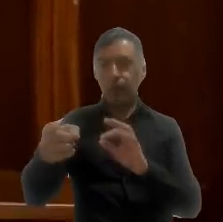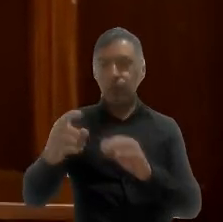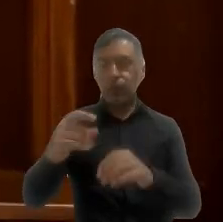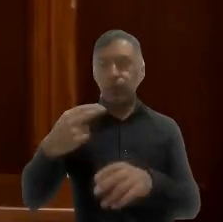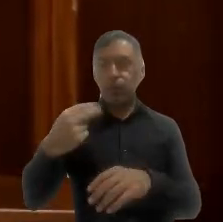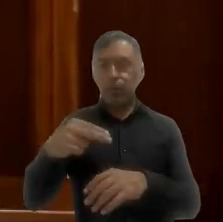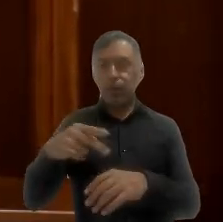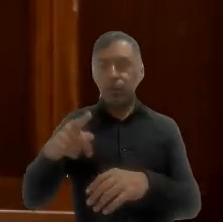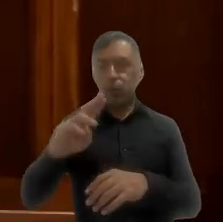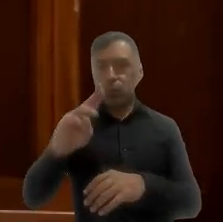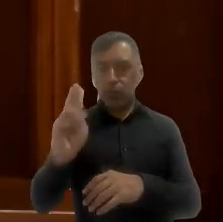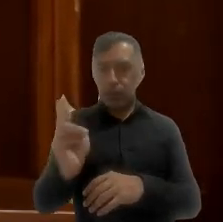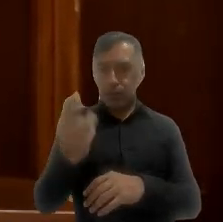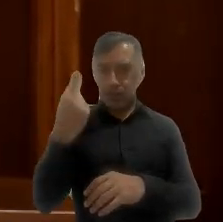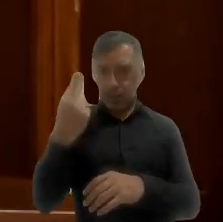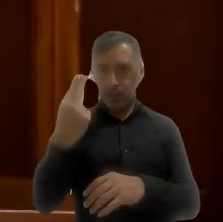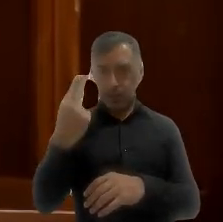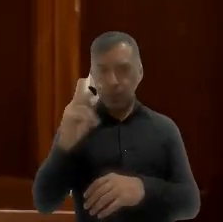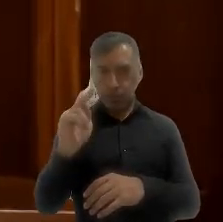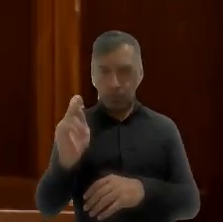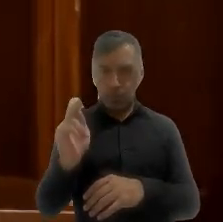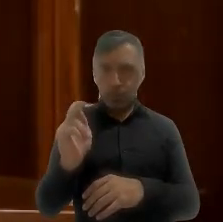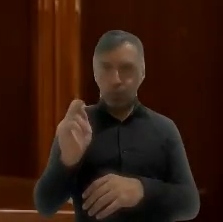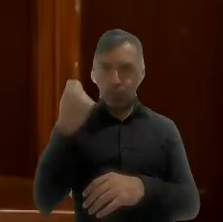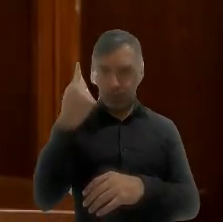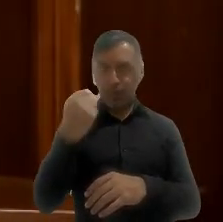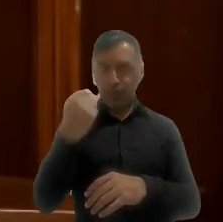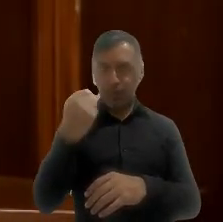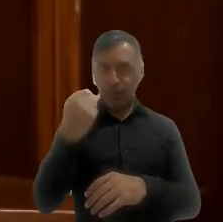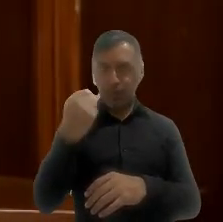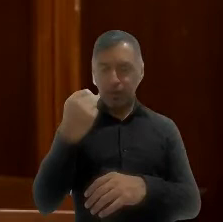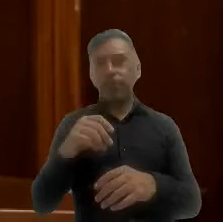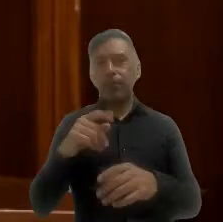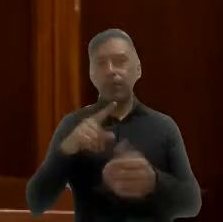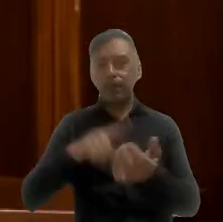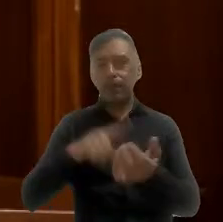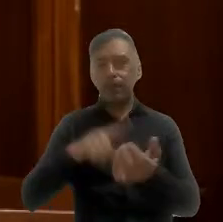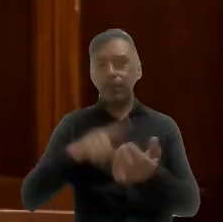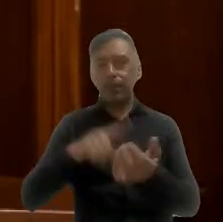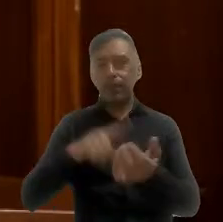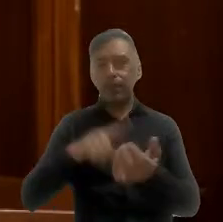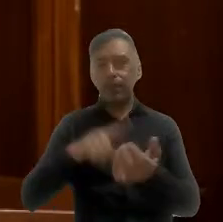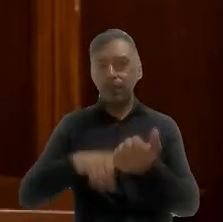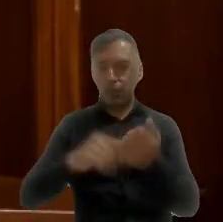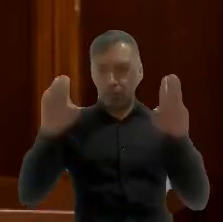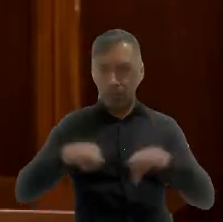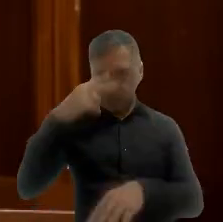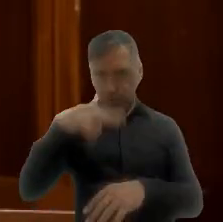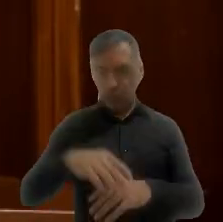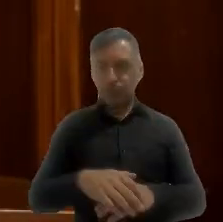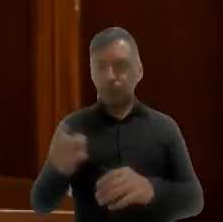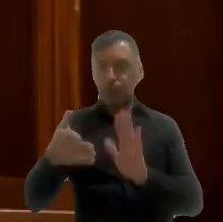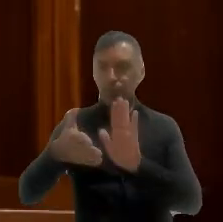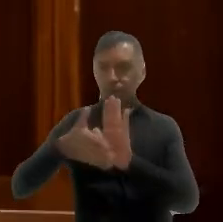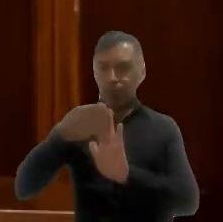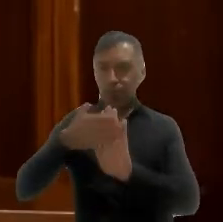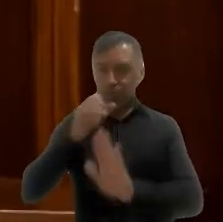Politécnica del Valle de México, en los cuales se encuentra construido y en funciones el plantel